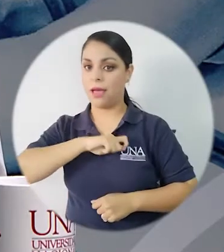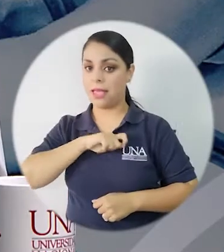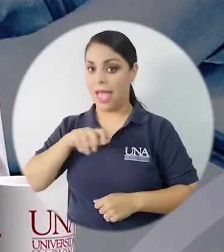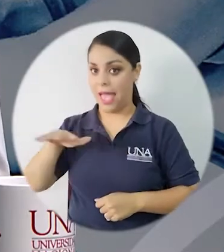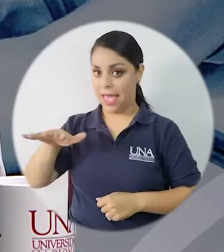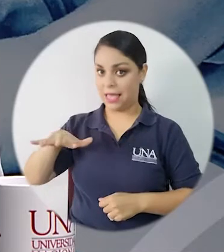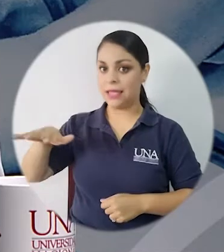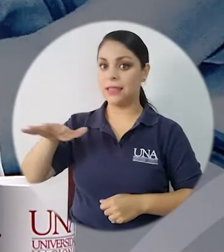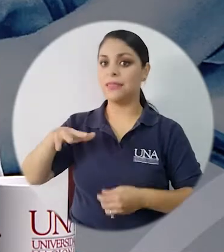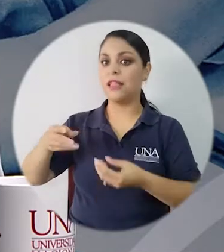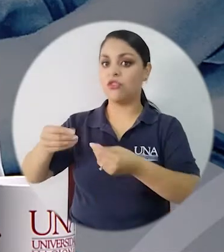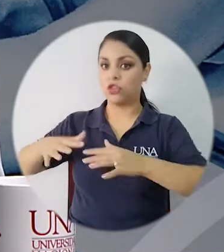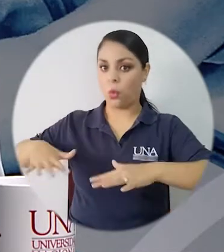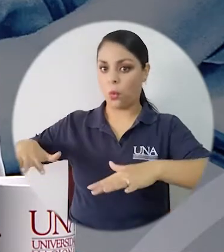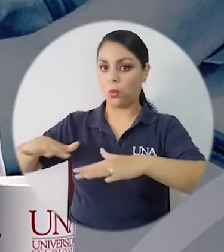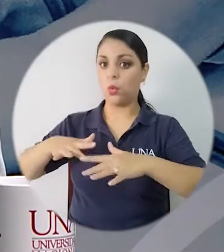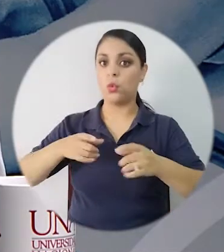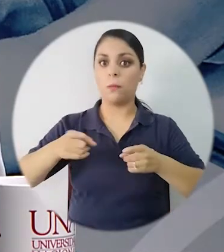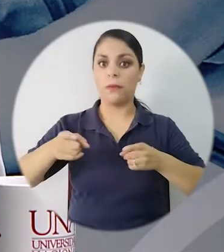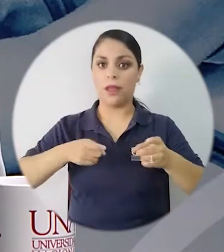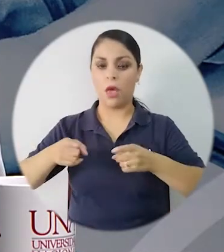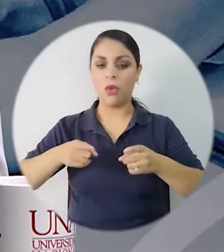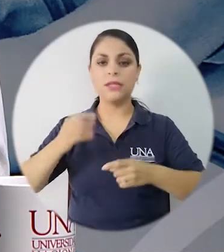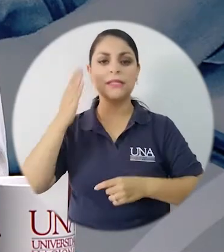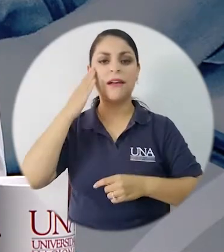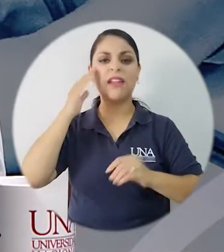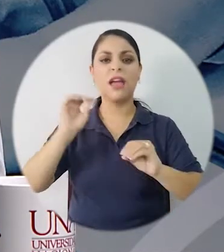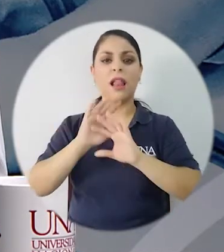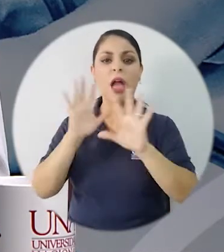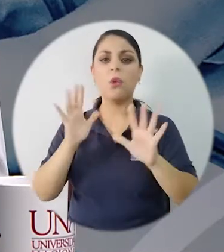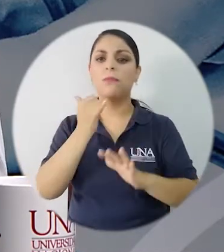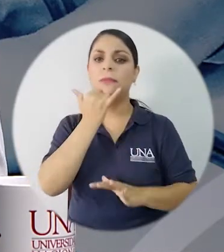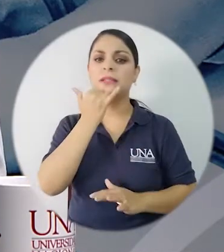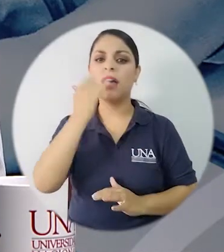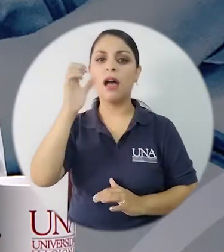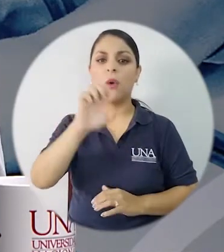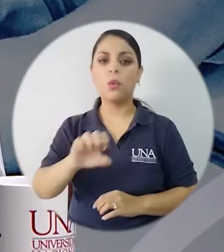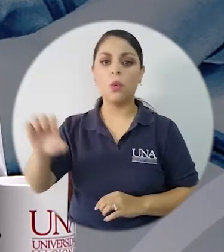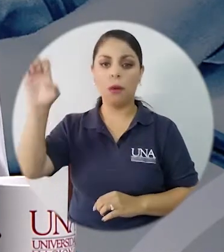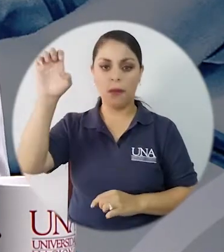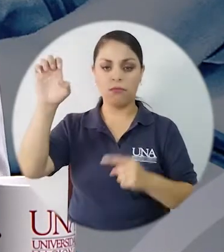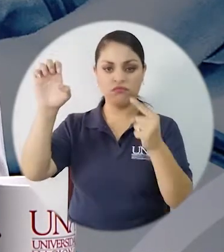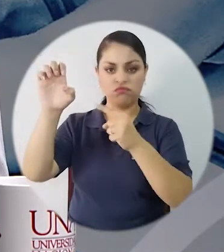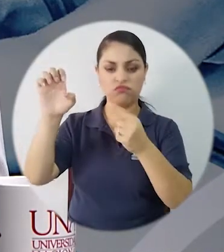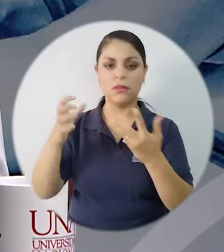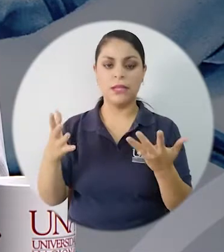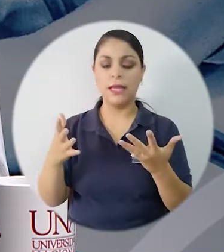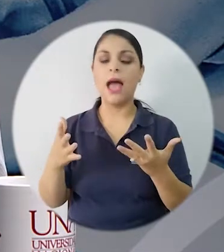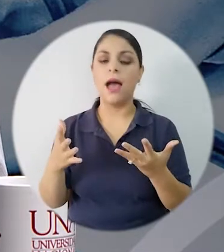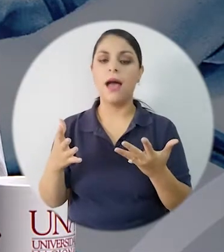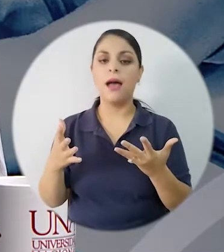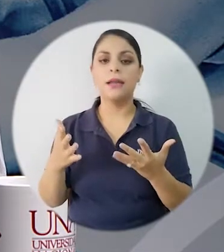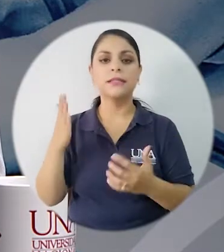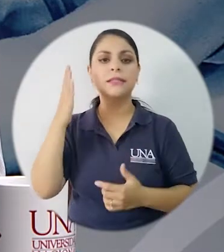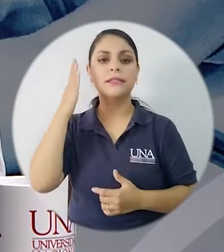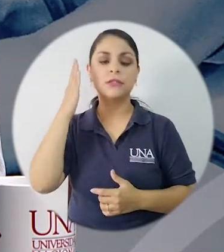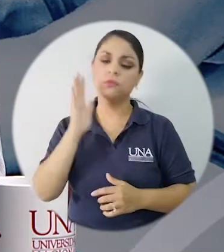sus territorios dominados. Hay que tener claro qué es lo que estaba pasando en Europa. No para